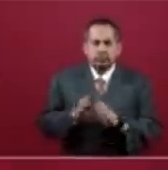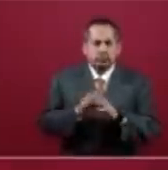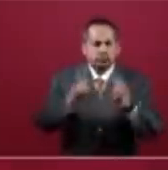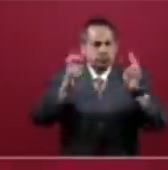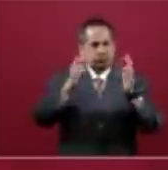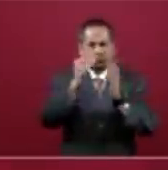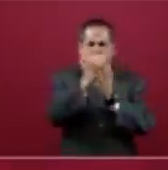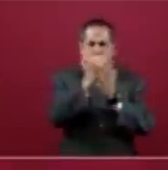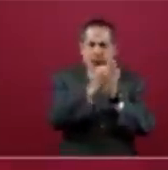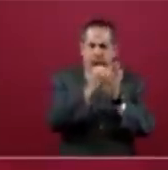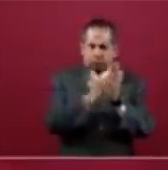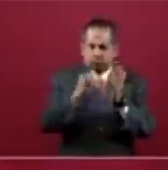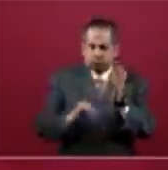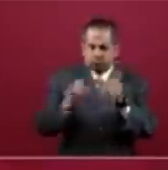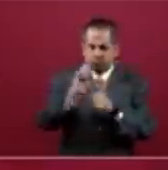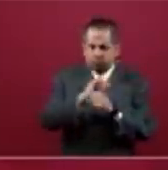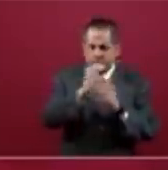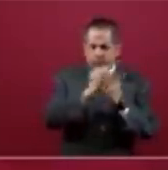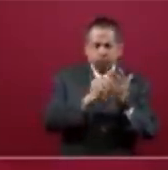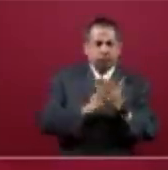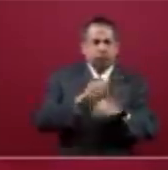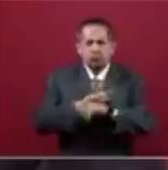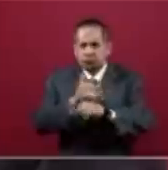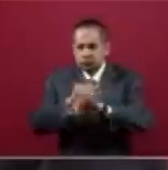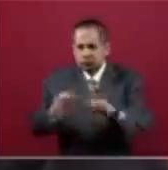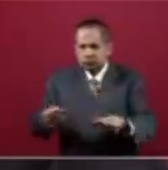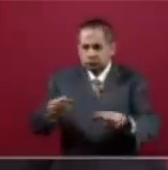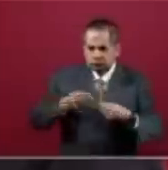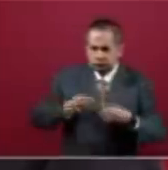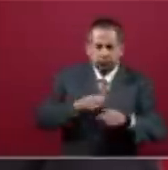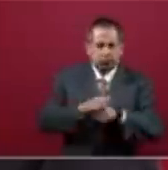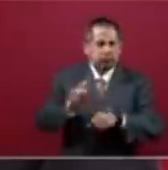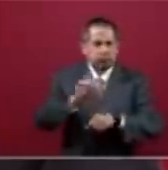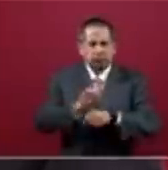día, qué se informa diariamente,